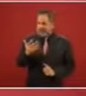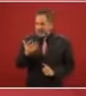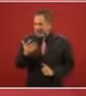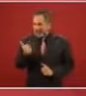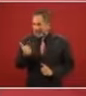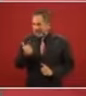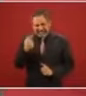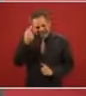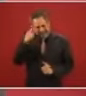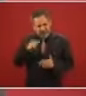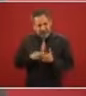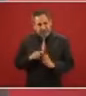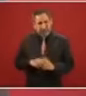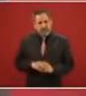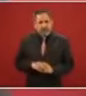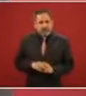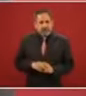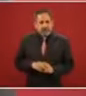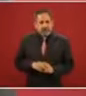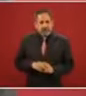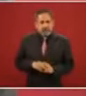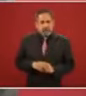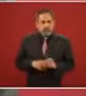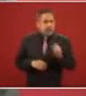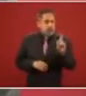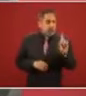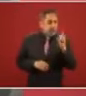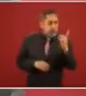18.56 pesos por dólar